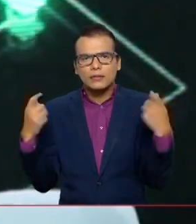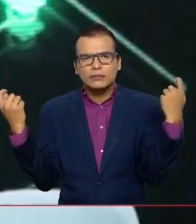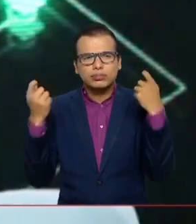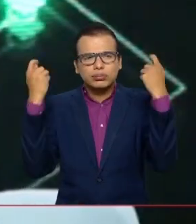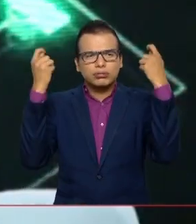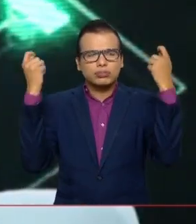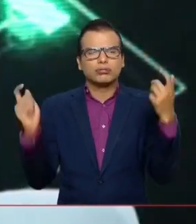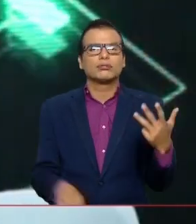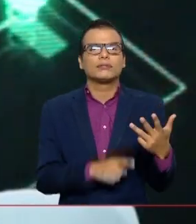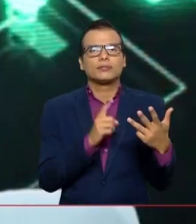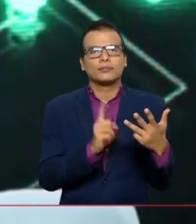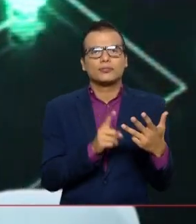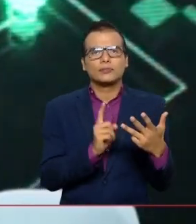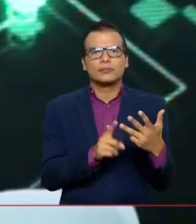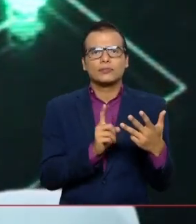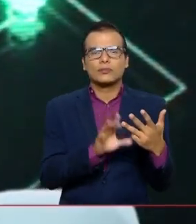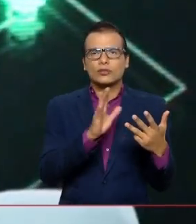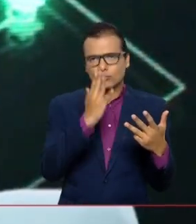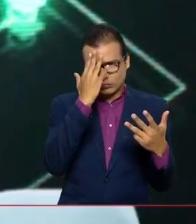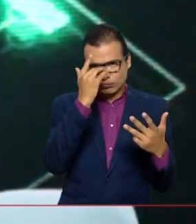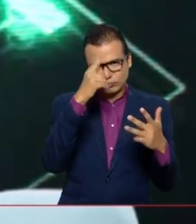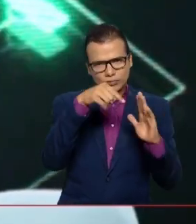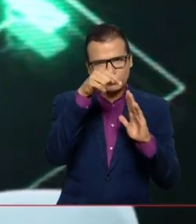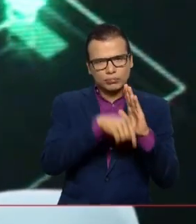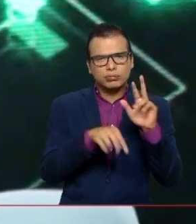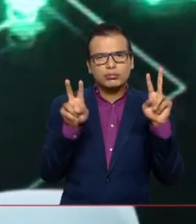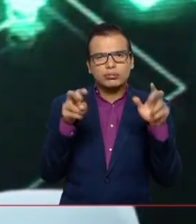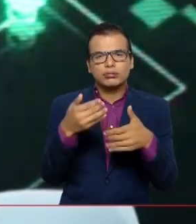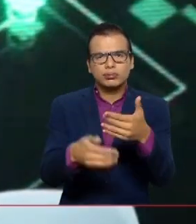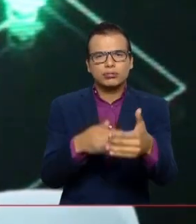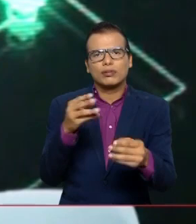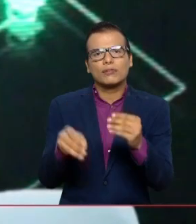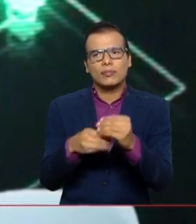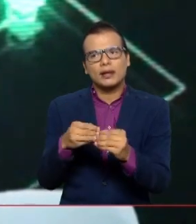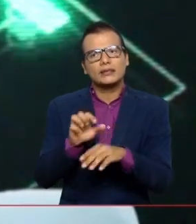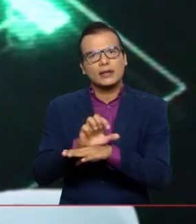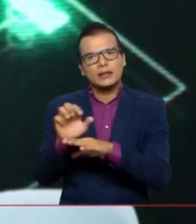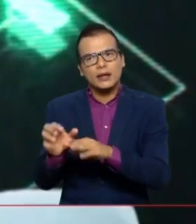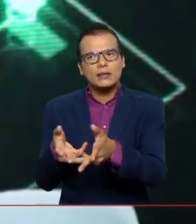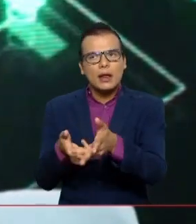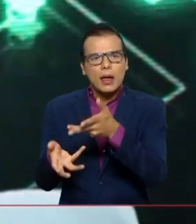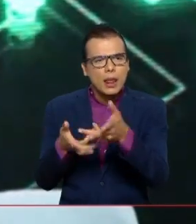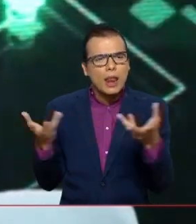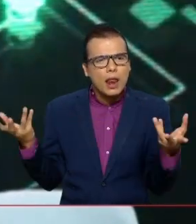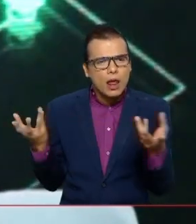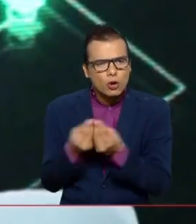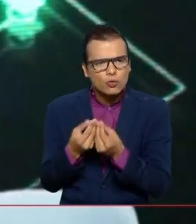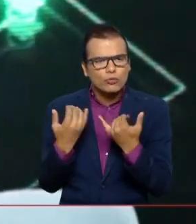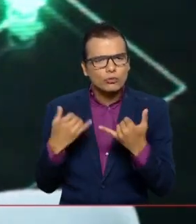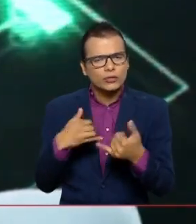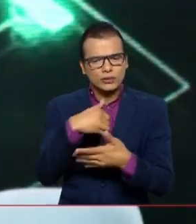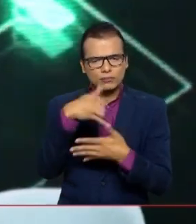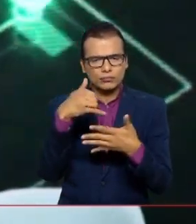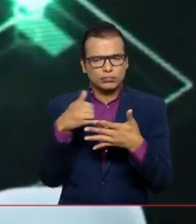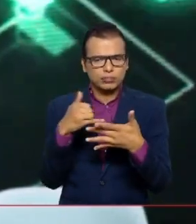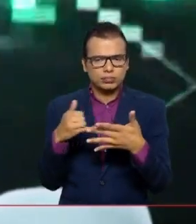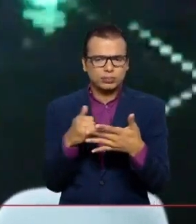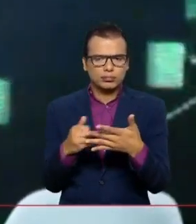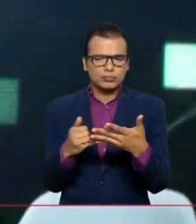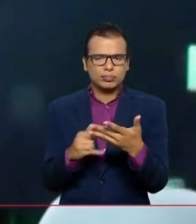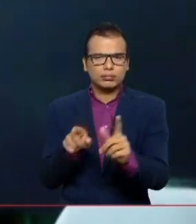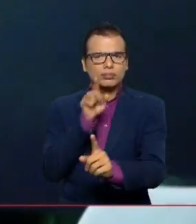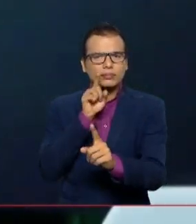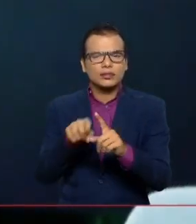institucional y es justamente lo que buscan estas estos cinco frentes para promover el